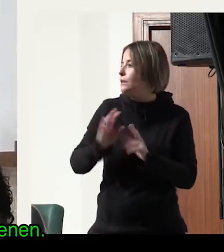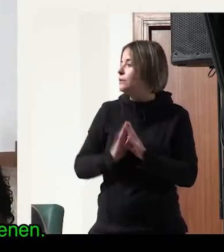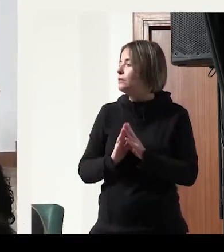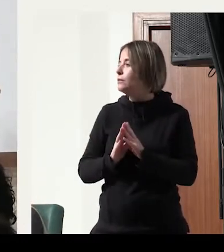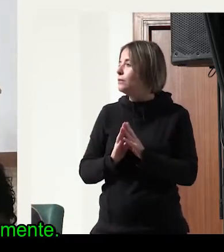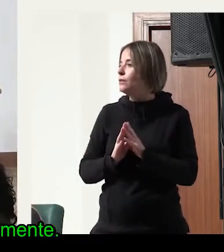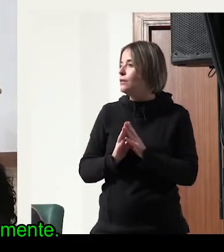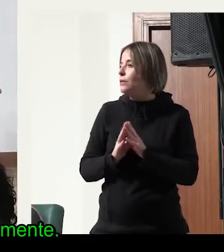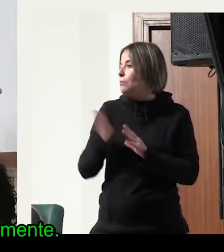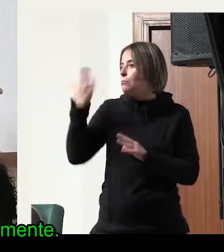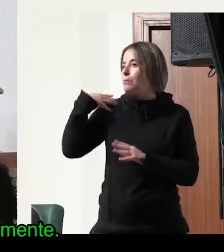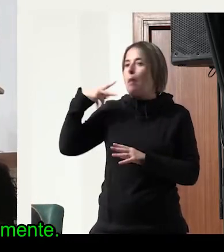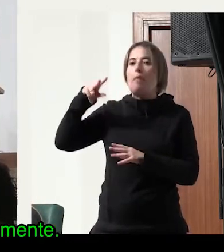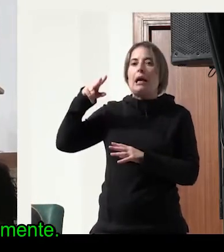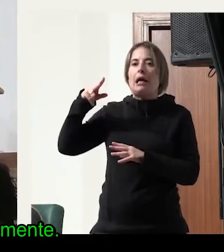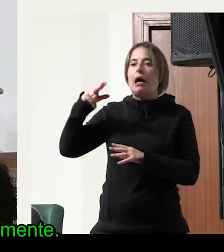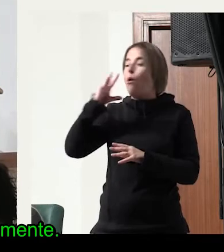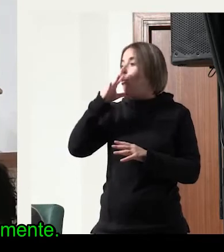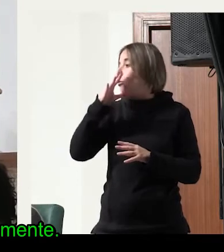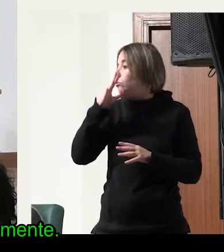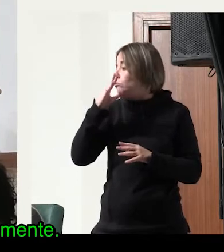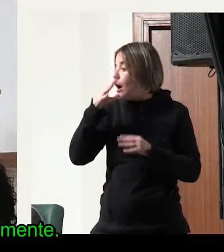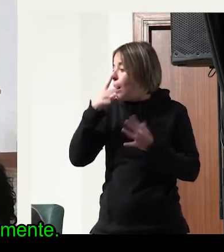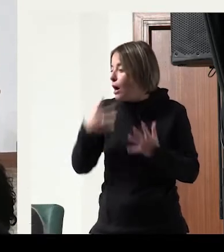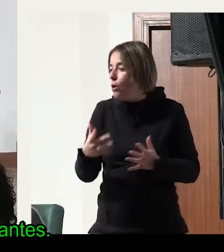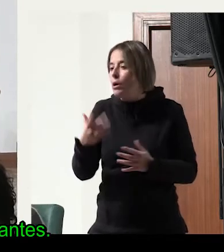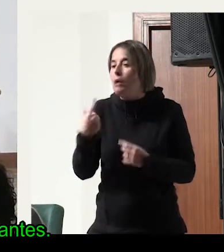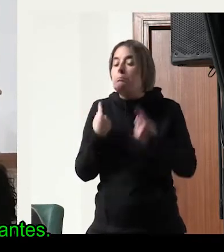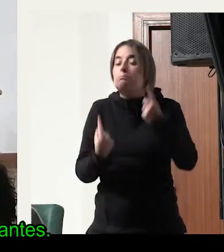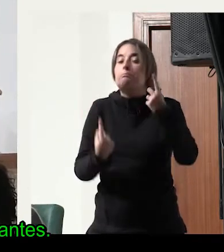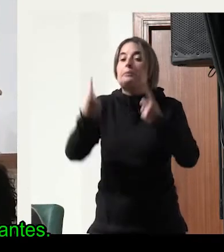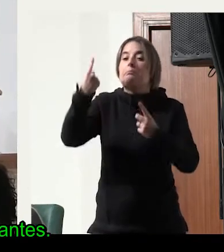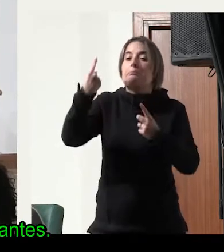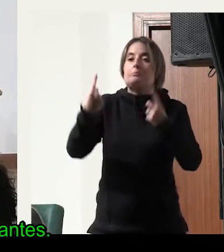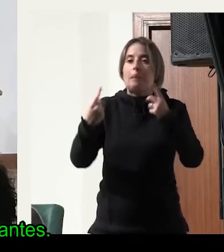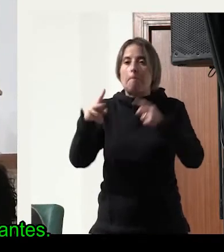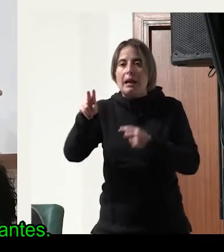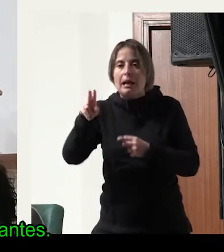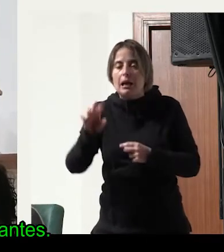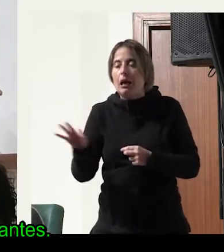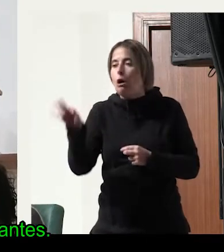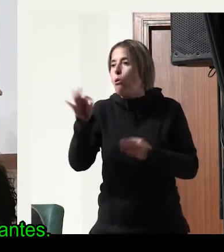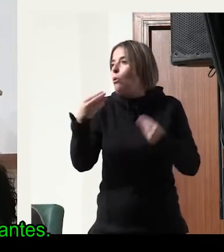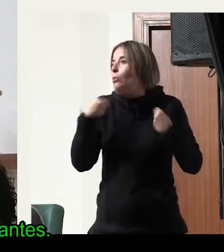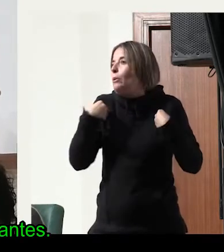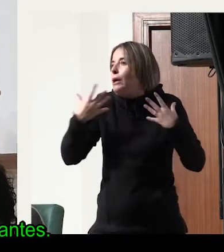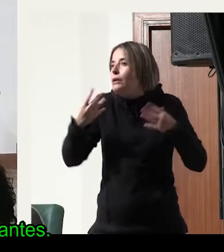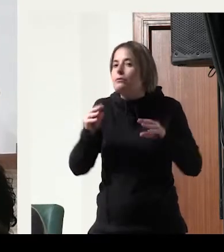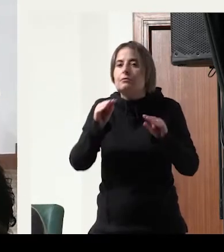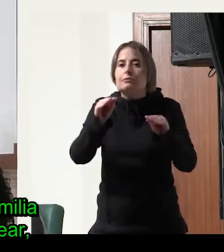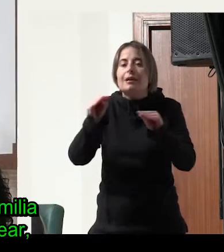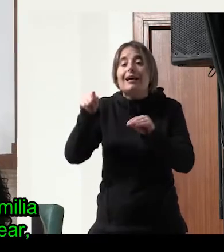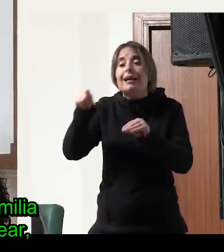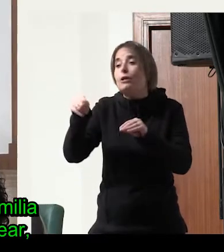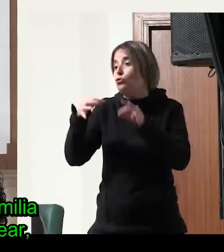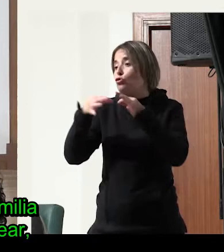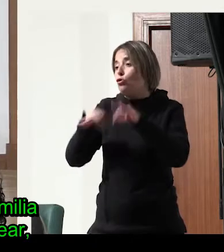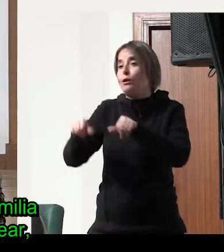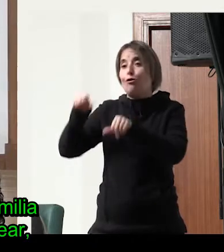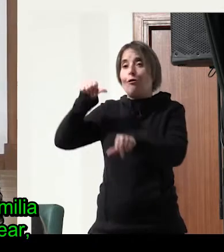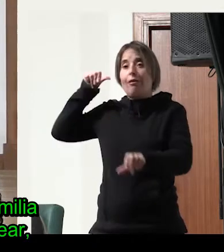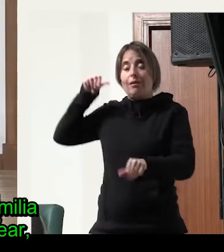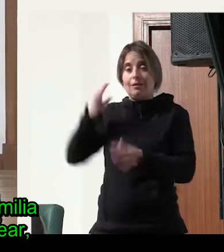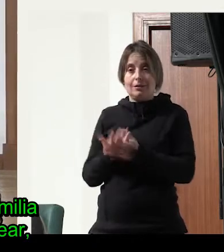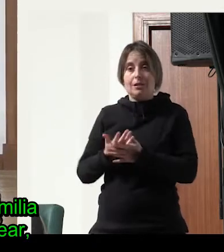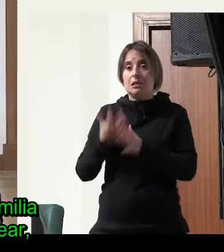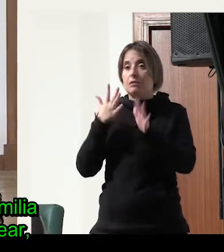no la tienen. O que tienen algo muy esporádicamente, o que viven, quiero decir, pues esos son las solteronas de antes, ¿eh? Mujeres que no